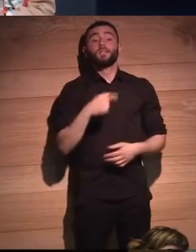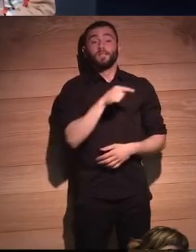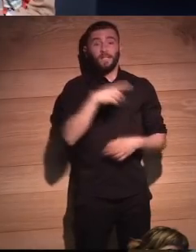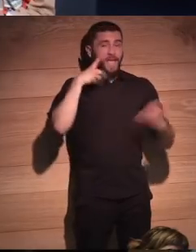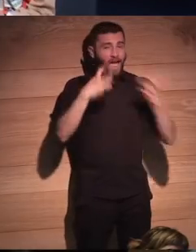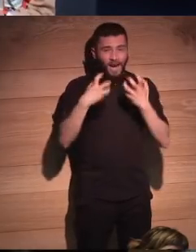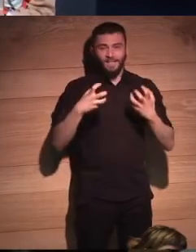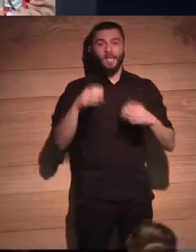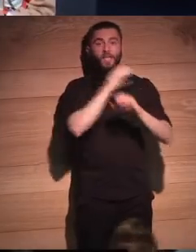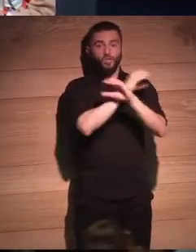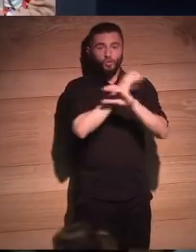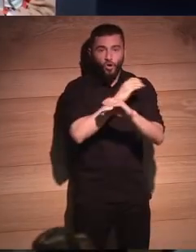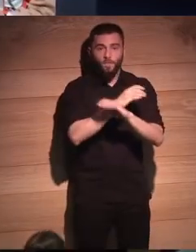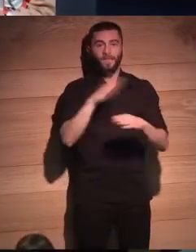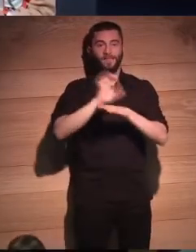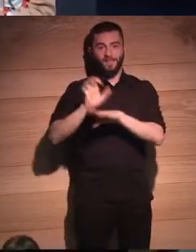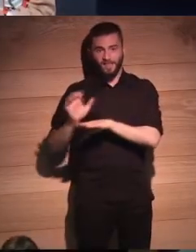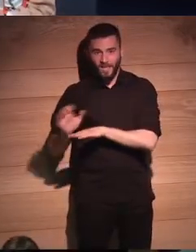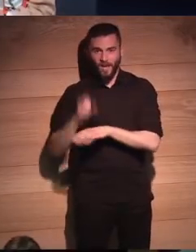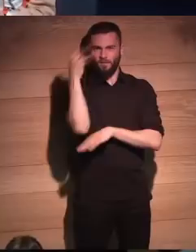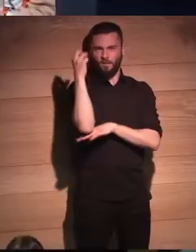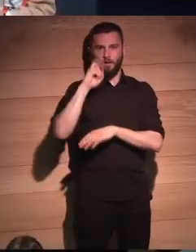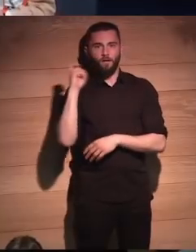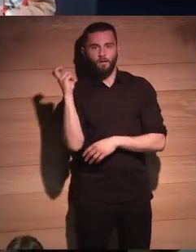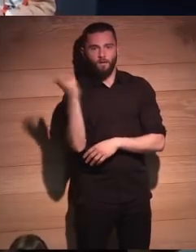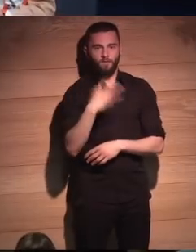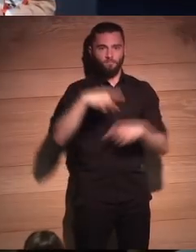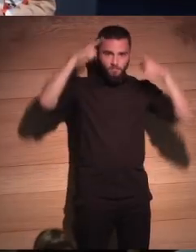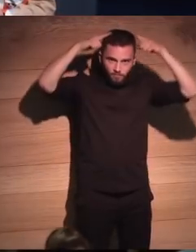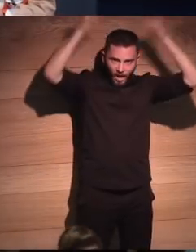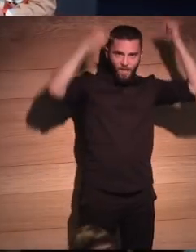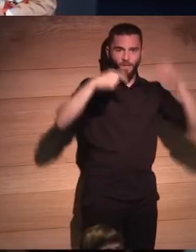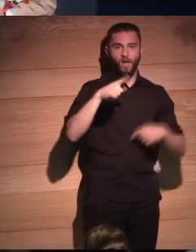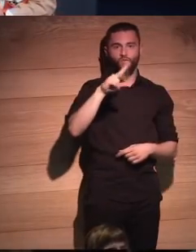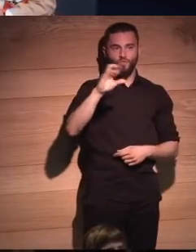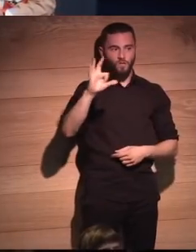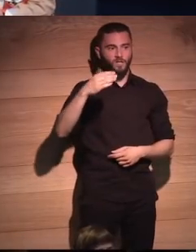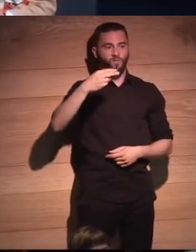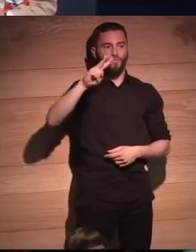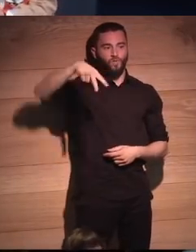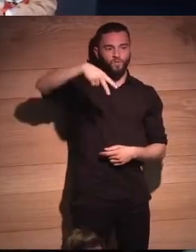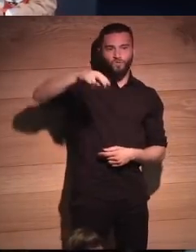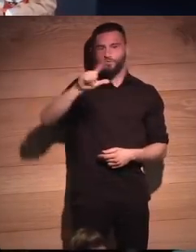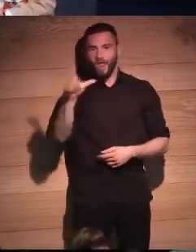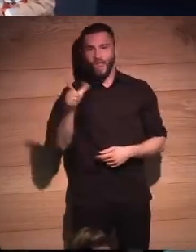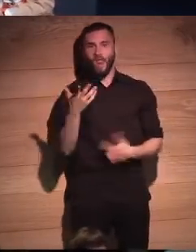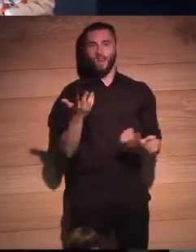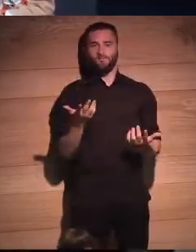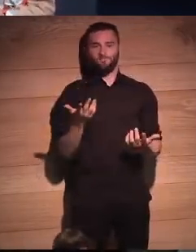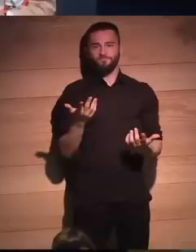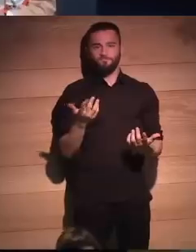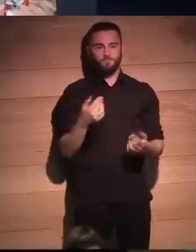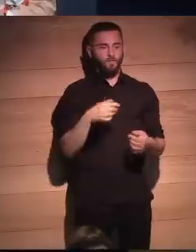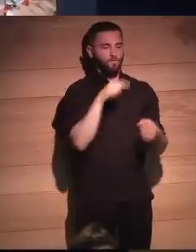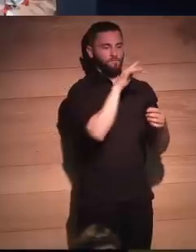cómic, en cine, comisarías un montón de exposiciones, saltas de Batman a Buñuel, como el propio Batman de tejado en tejado, sin ningún tipo de